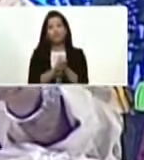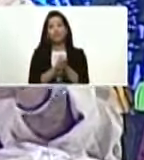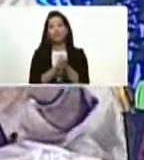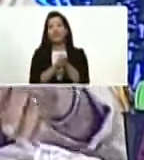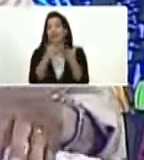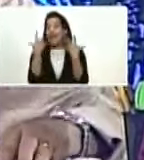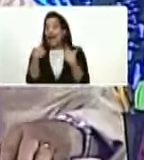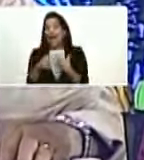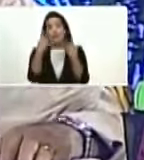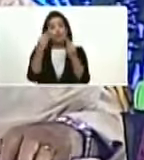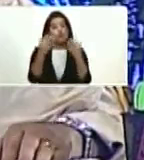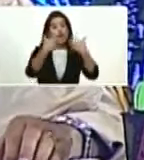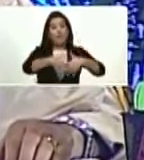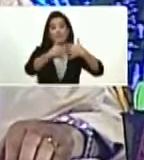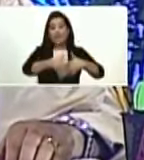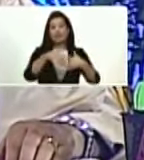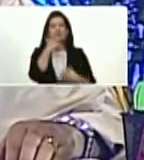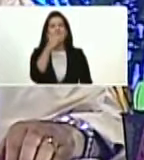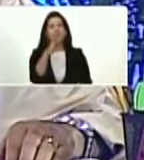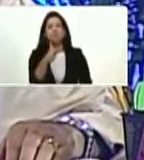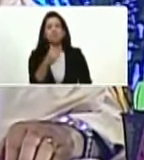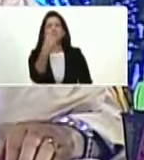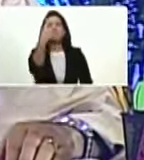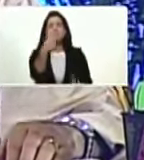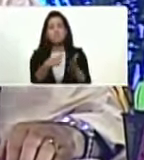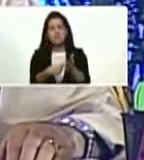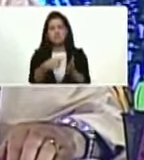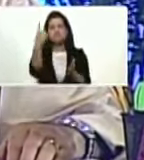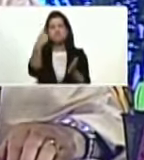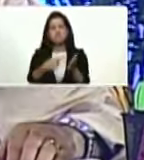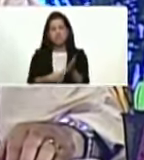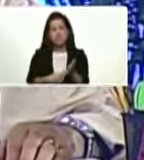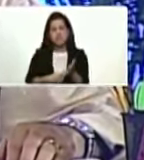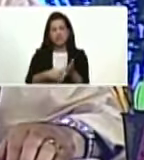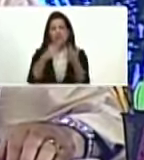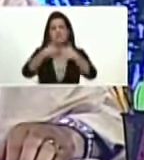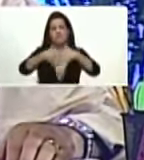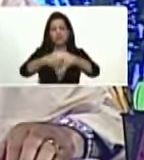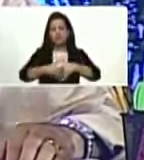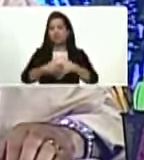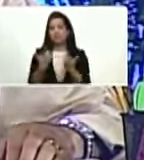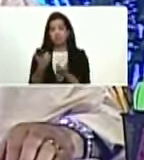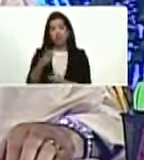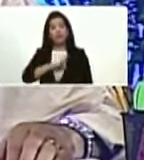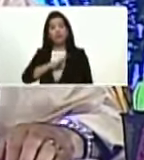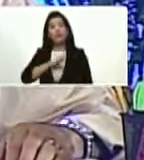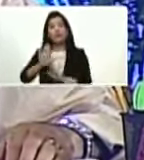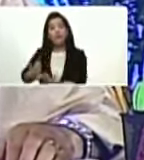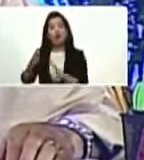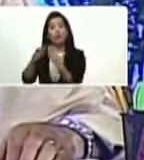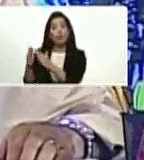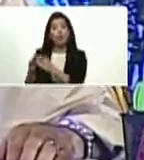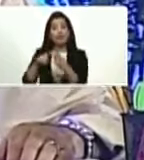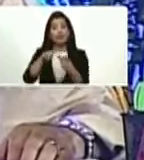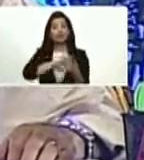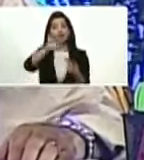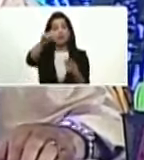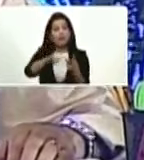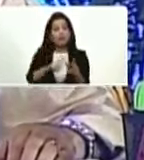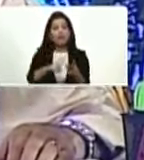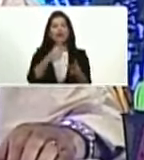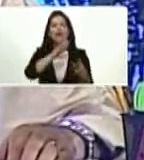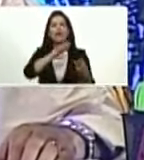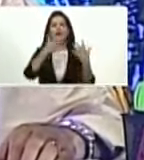decenas de empresas, más de 1000 empresas de carácter comunal, social, mixta, socialista, que